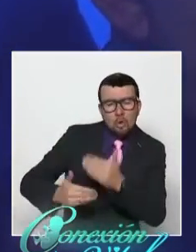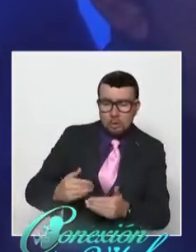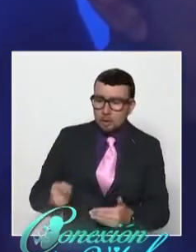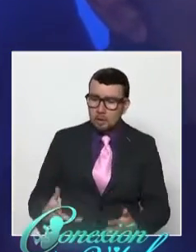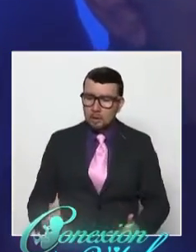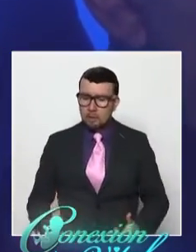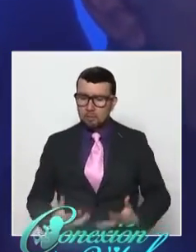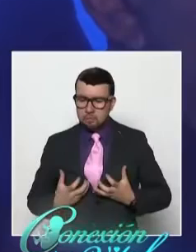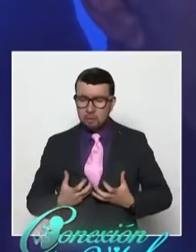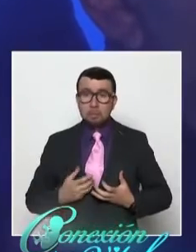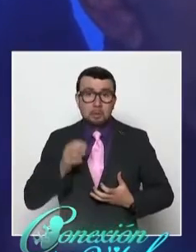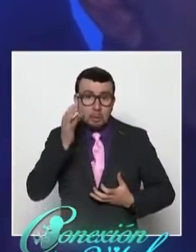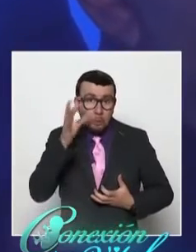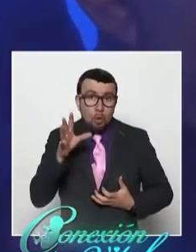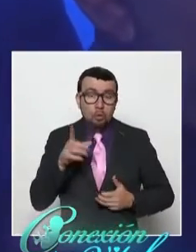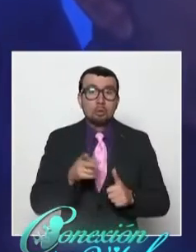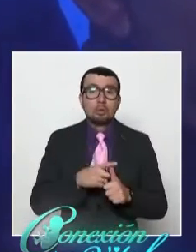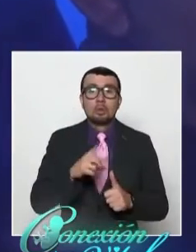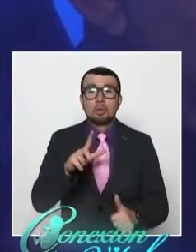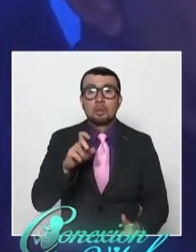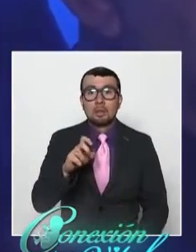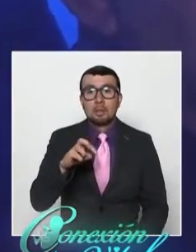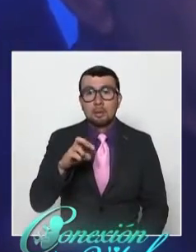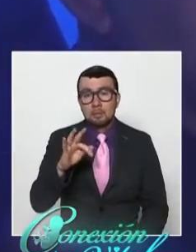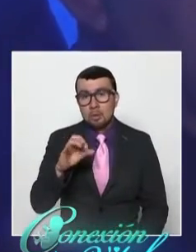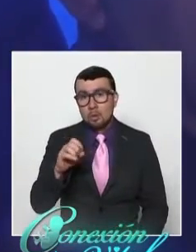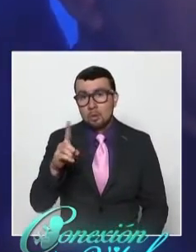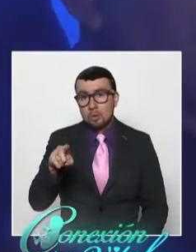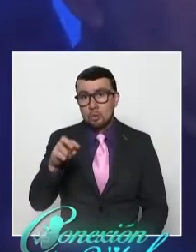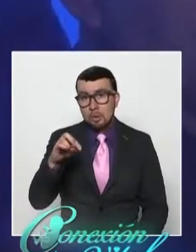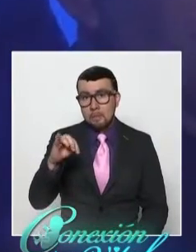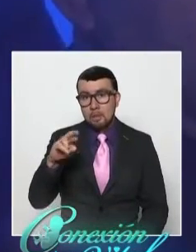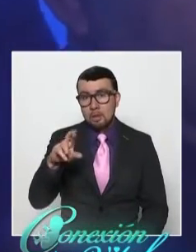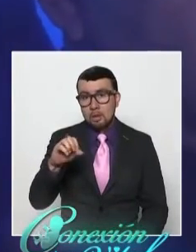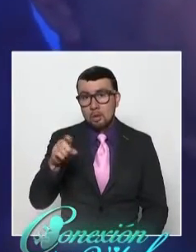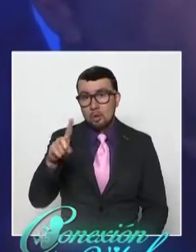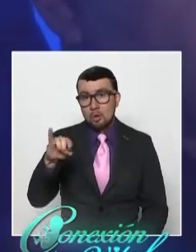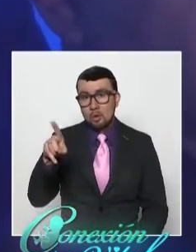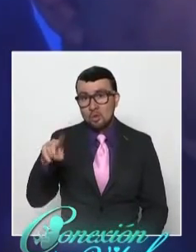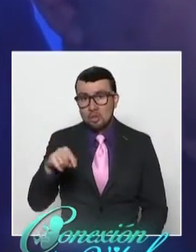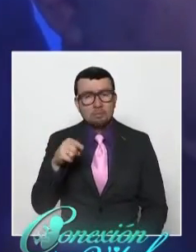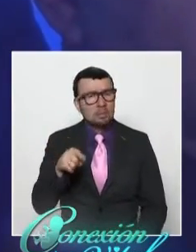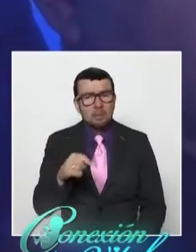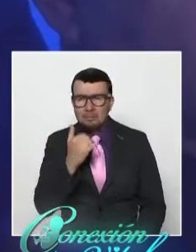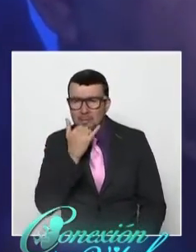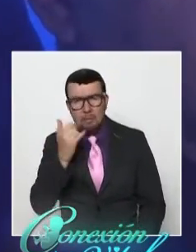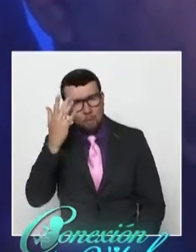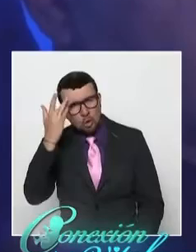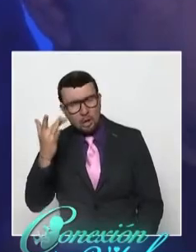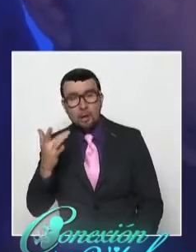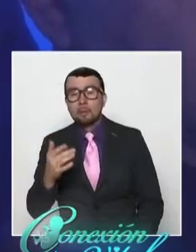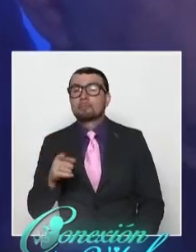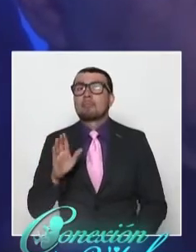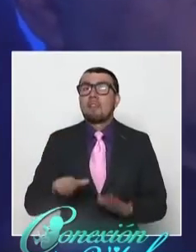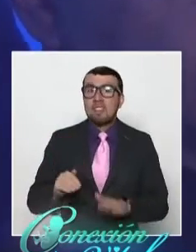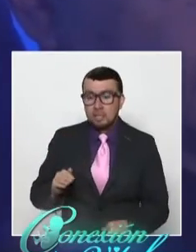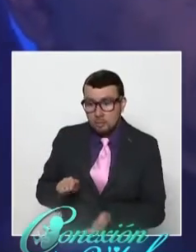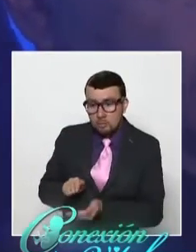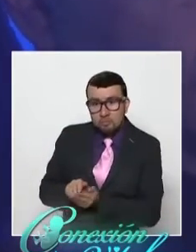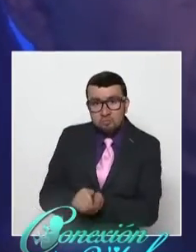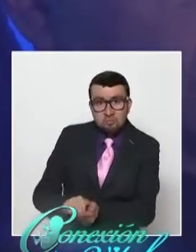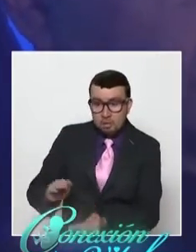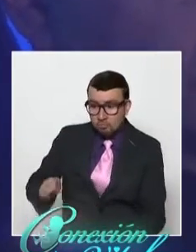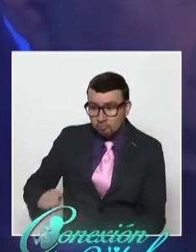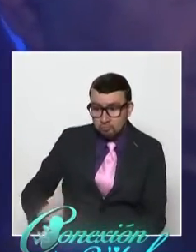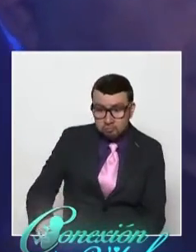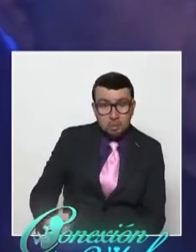una leptospirosis, que es lo que produce la orina de la rata en muchos enlatados que la gente consume y no limpia bien y lo